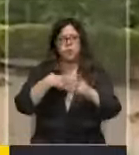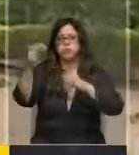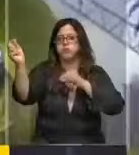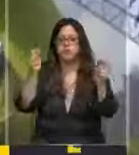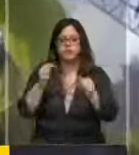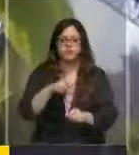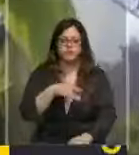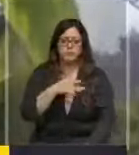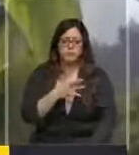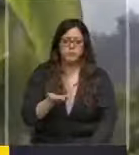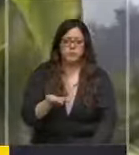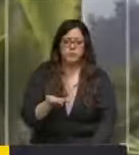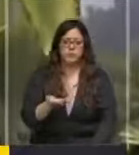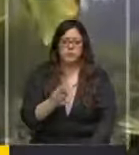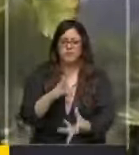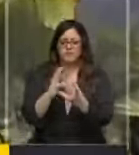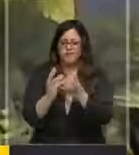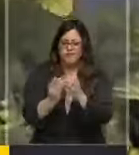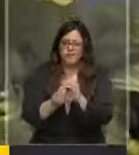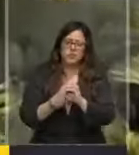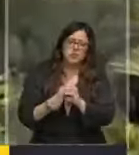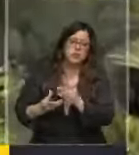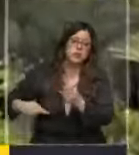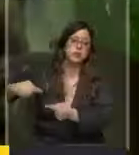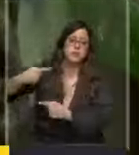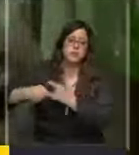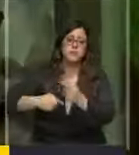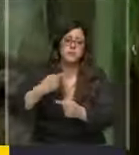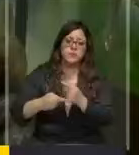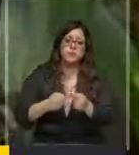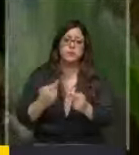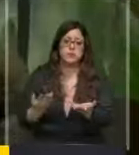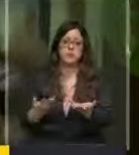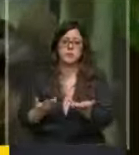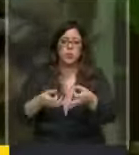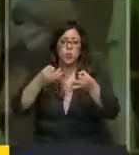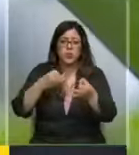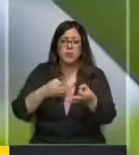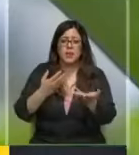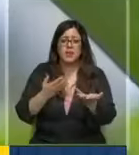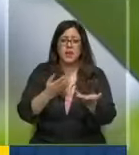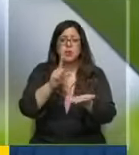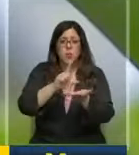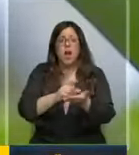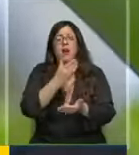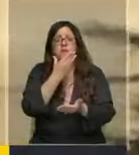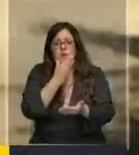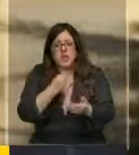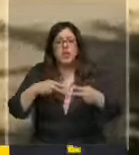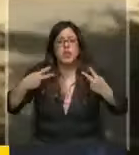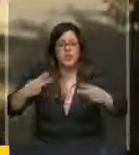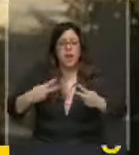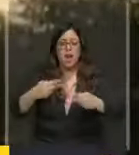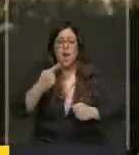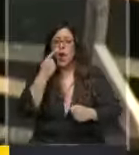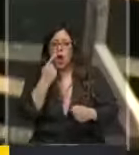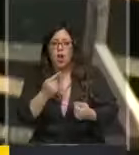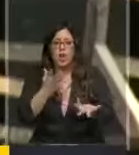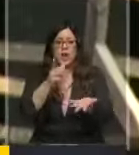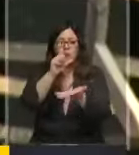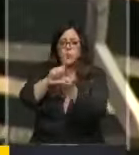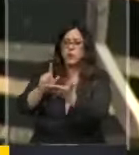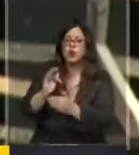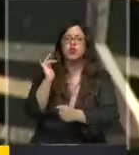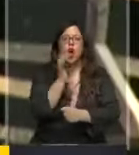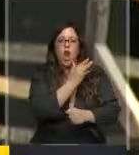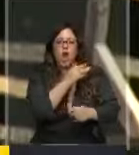lamentable. El crudo relato de la historia que enluta al que era el pulmón verde de Viña del Mar, aquel lugar conocido por sus espacios de colores